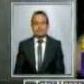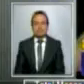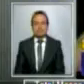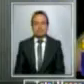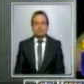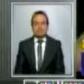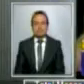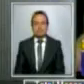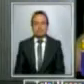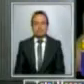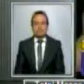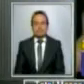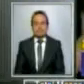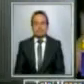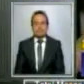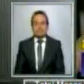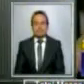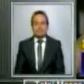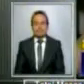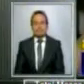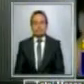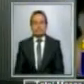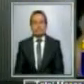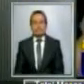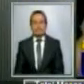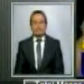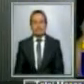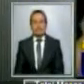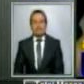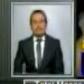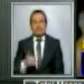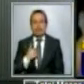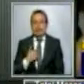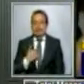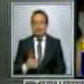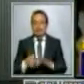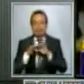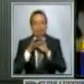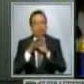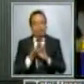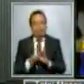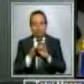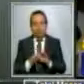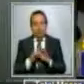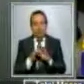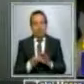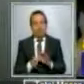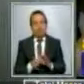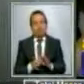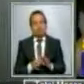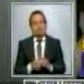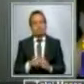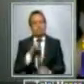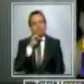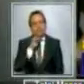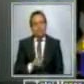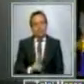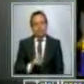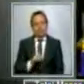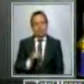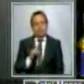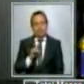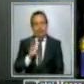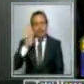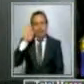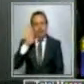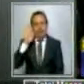contrario al contrario doy infinitas gracias a quienes en el primer minuto a algunos